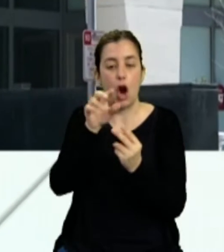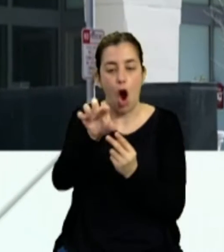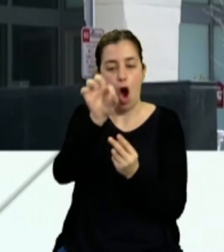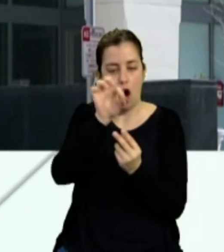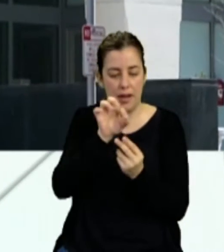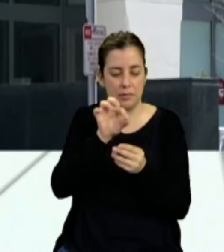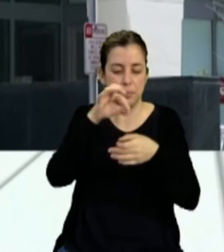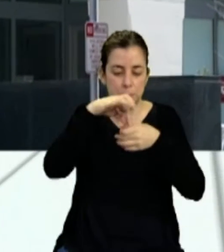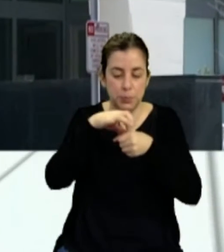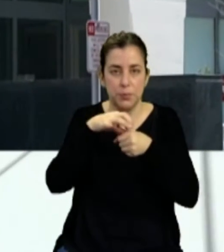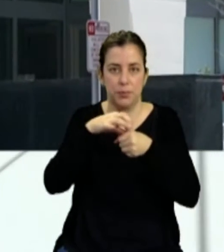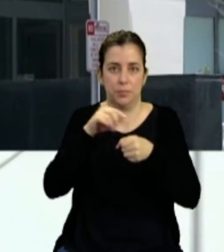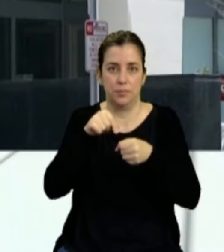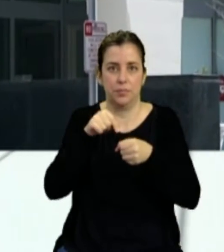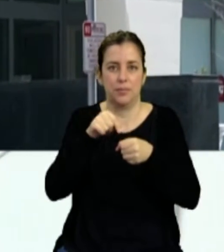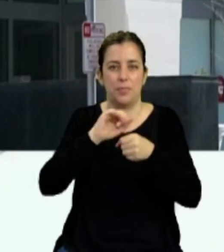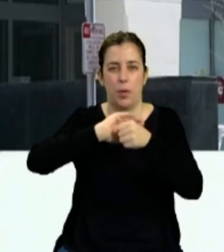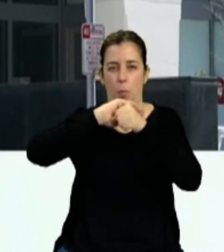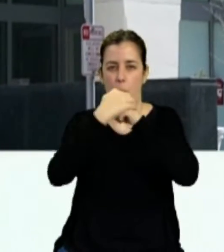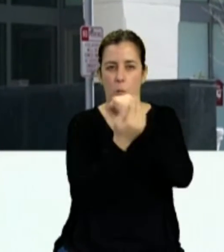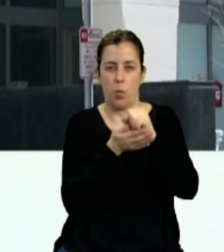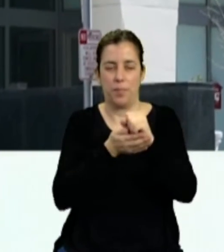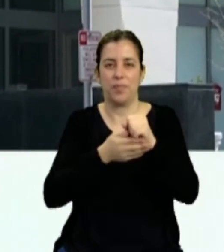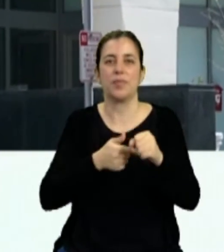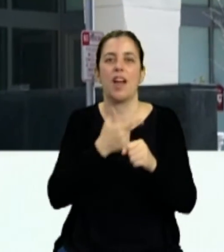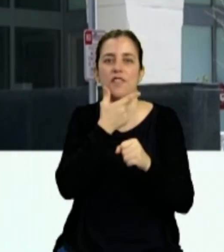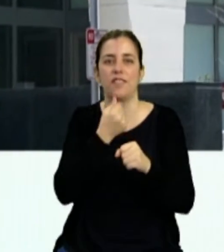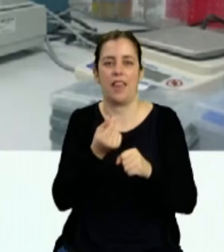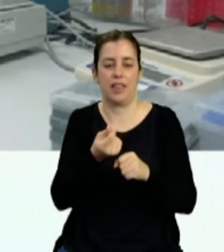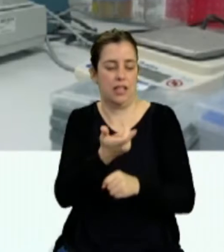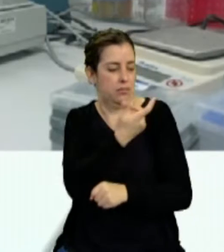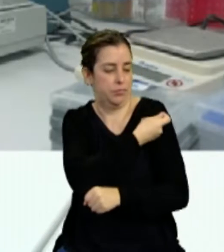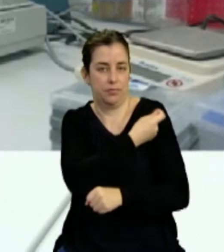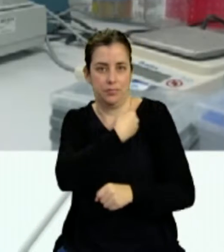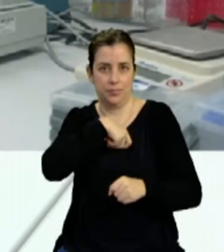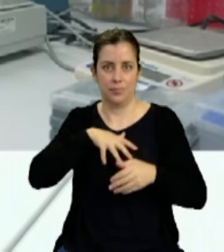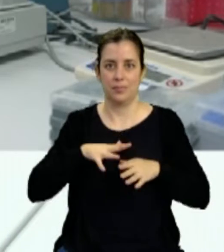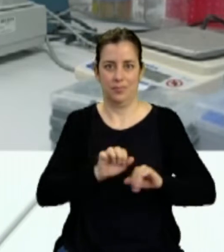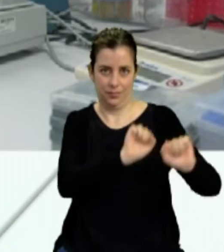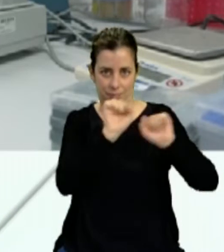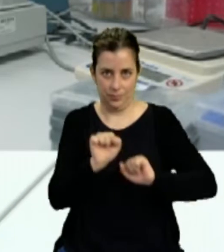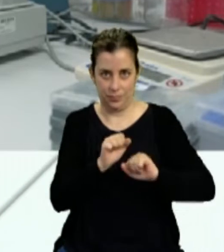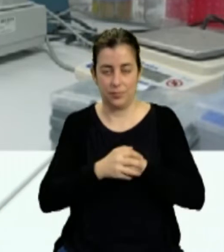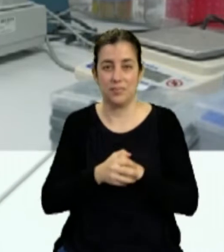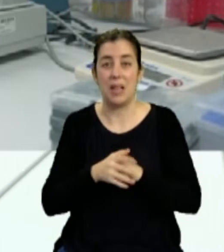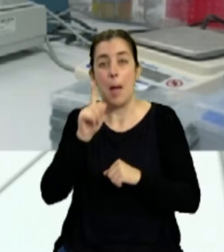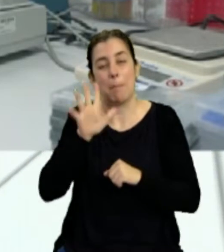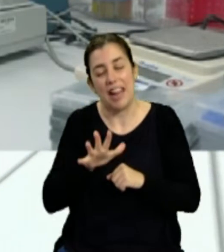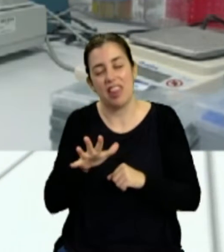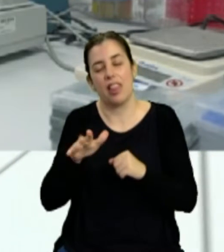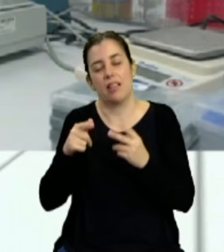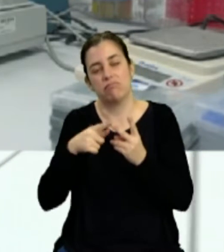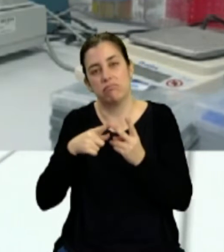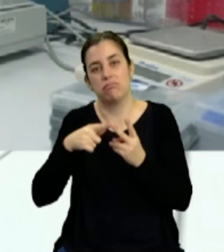bien en las células. Parece ser que uno de las vacunas, la de Moderna, es más estable. Entonces se puede mantener